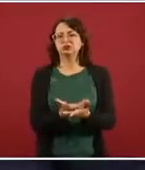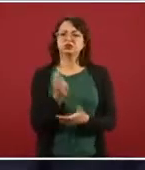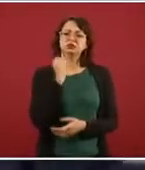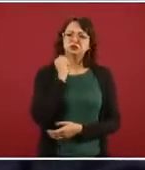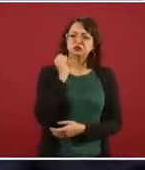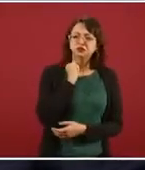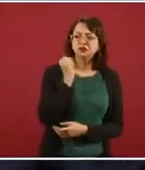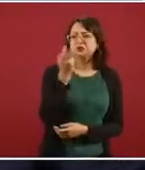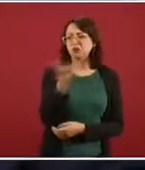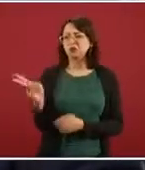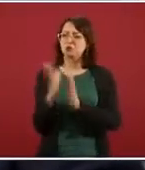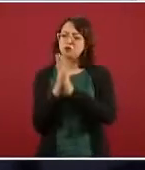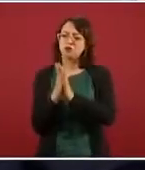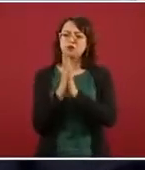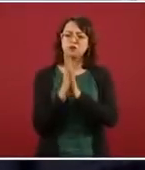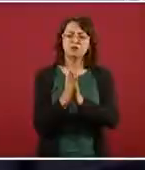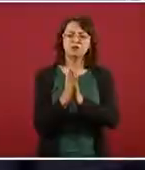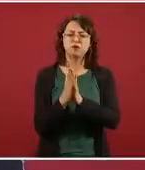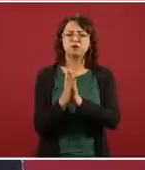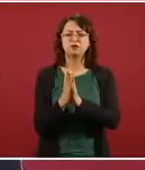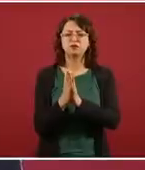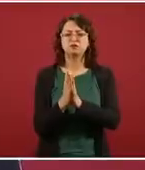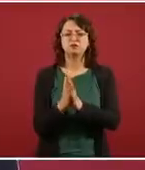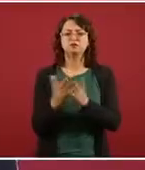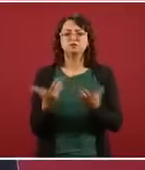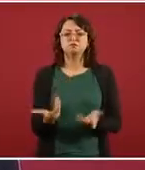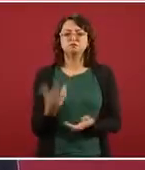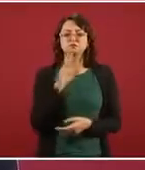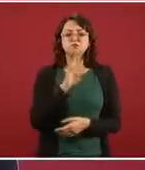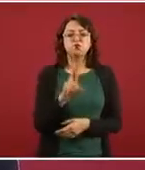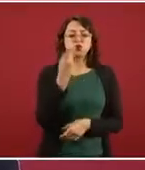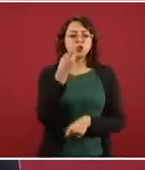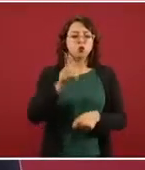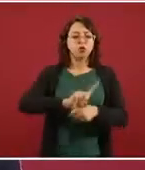senadores que, a ver si en un día